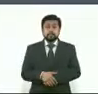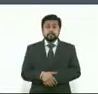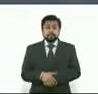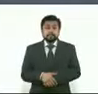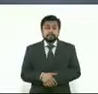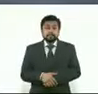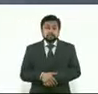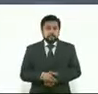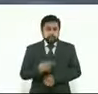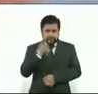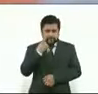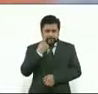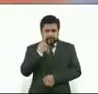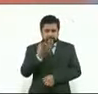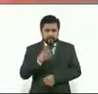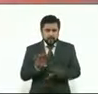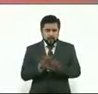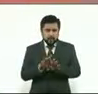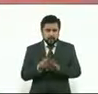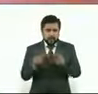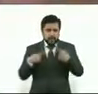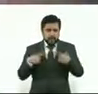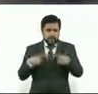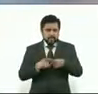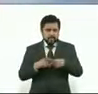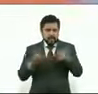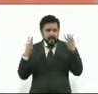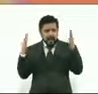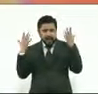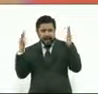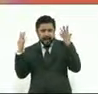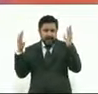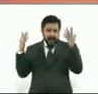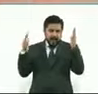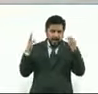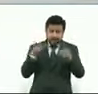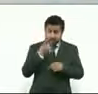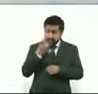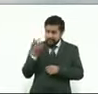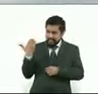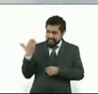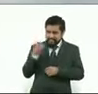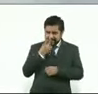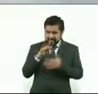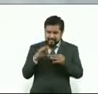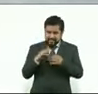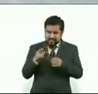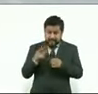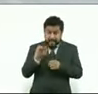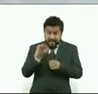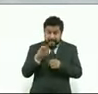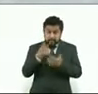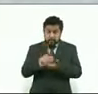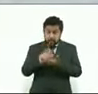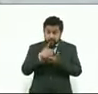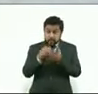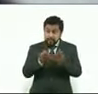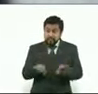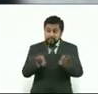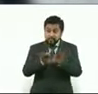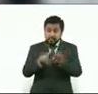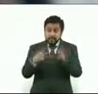El aplauso para Martín y por supuesto la sonrisa, lo que decías, ¿no? Lo que decías, un aplauso, un